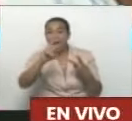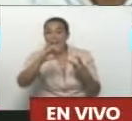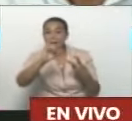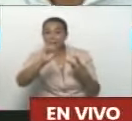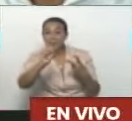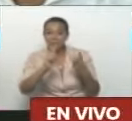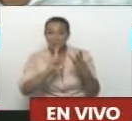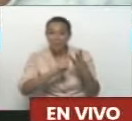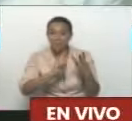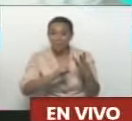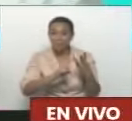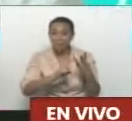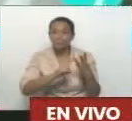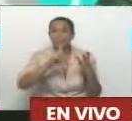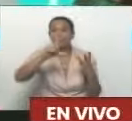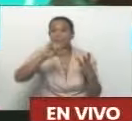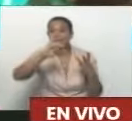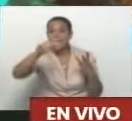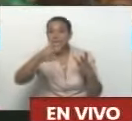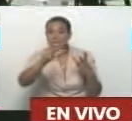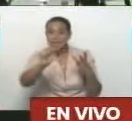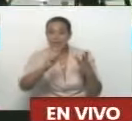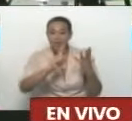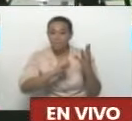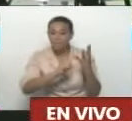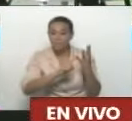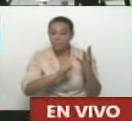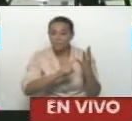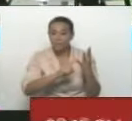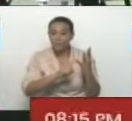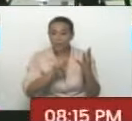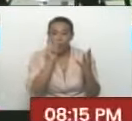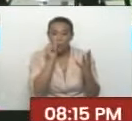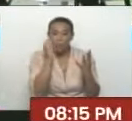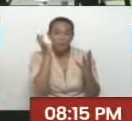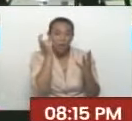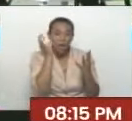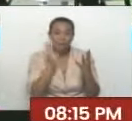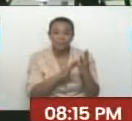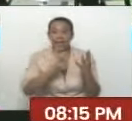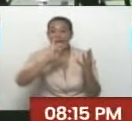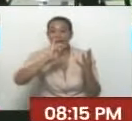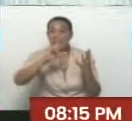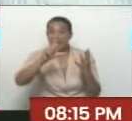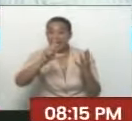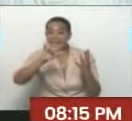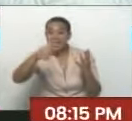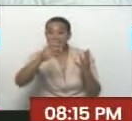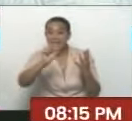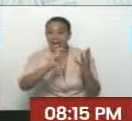Marín, Ligia Amaranta. Yo no sé qué tú te llamas, Ligia.